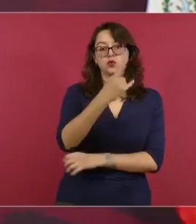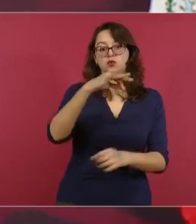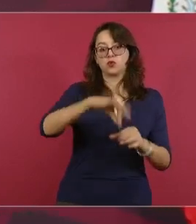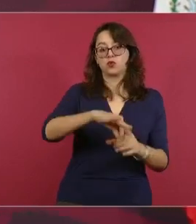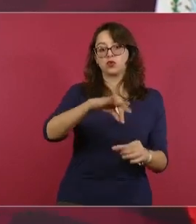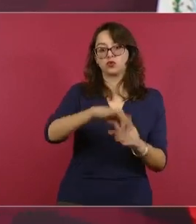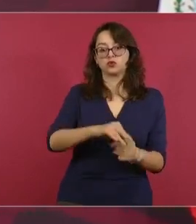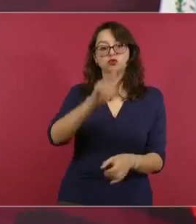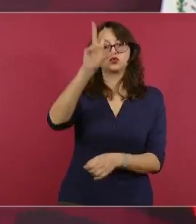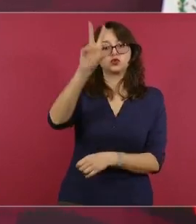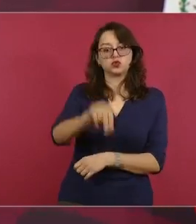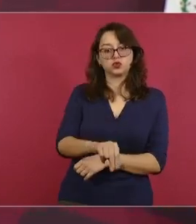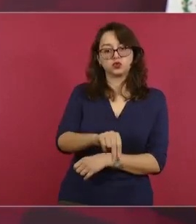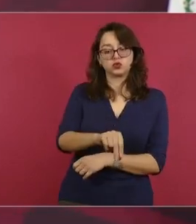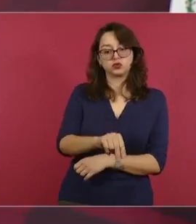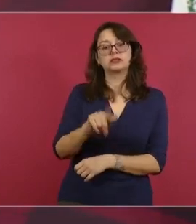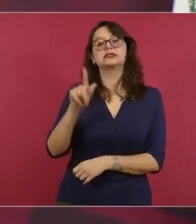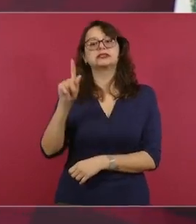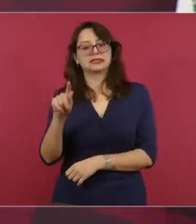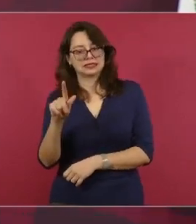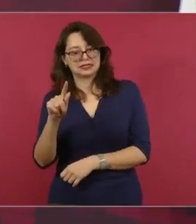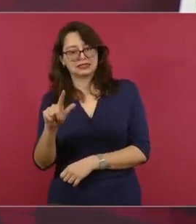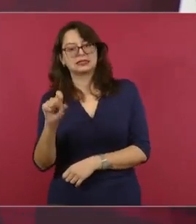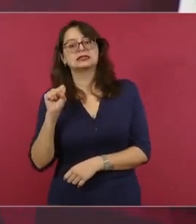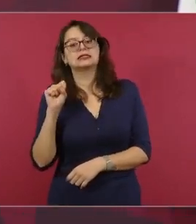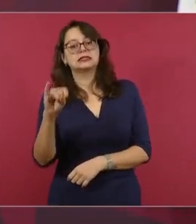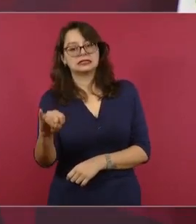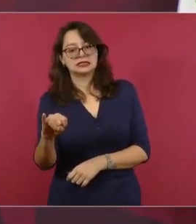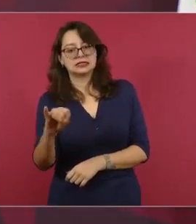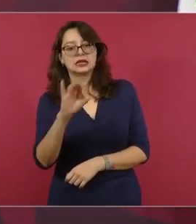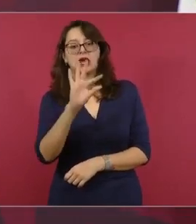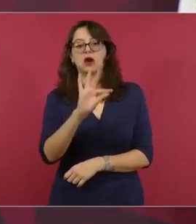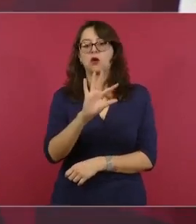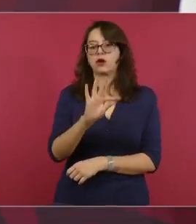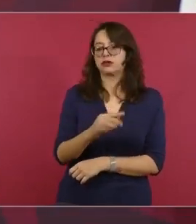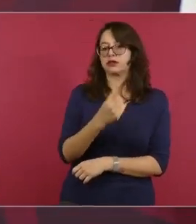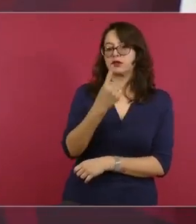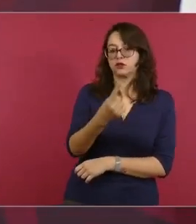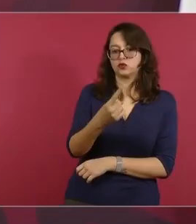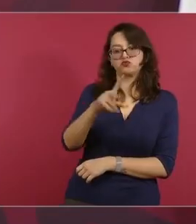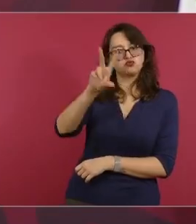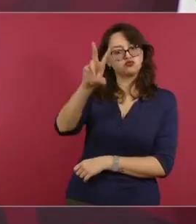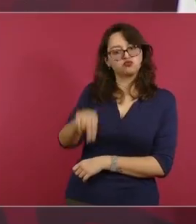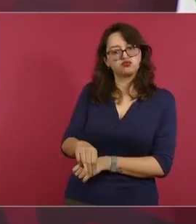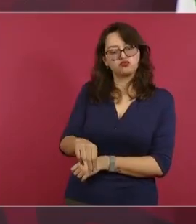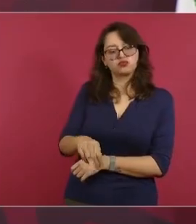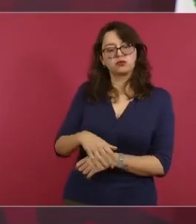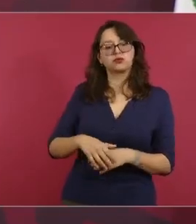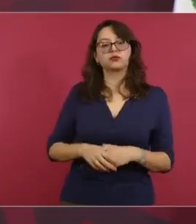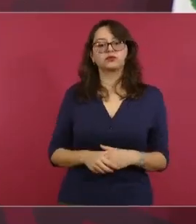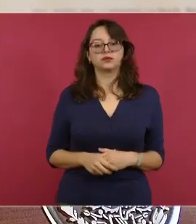41. 70 a favor, 41